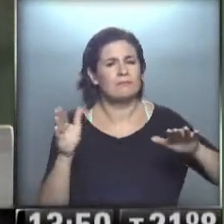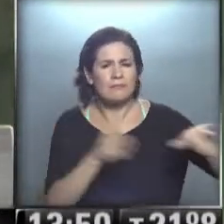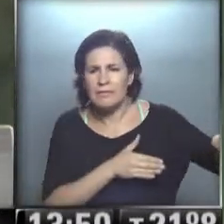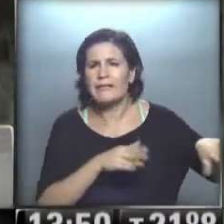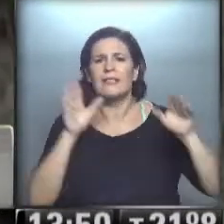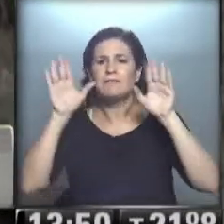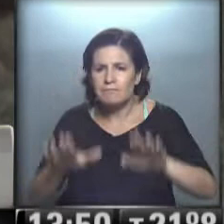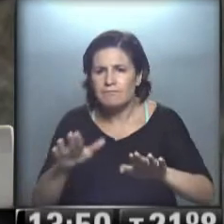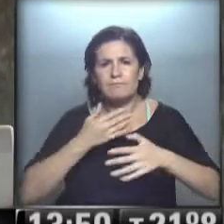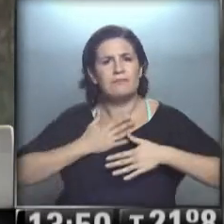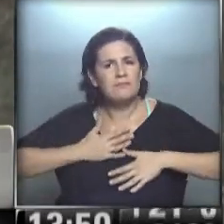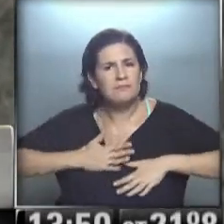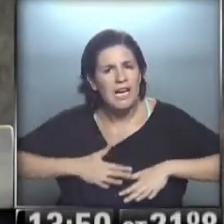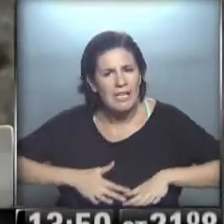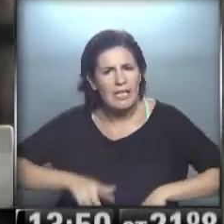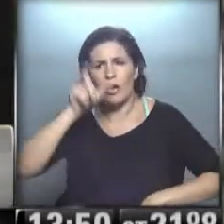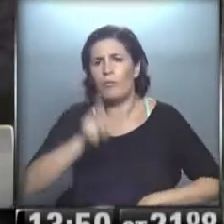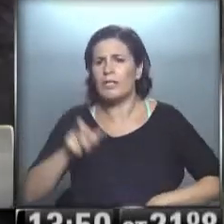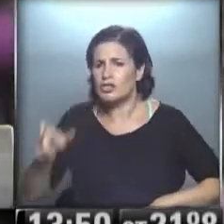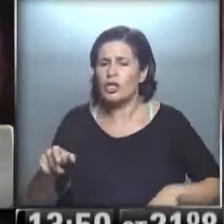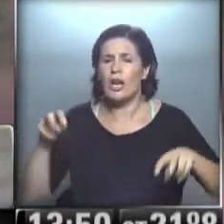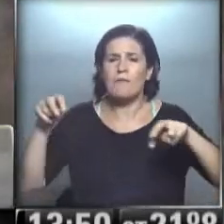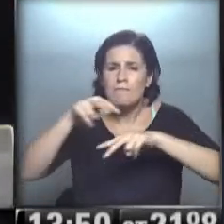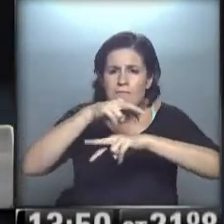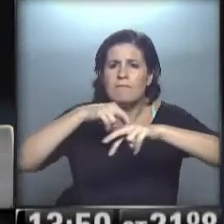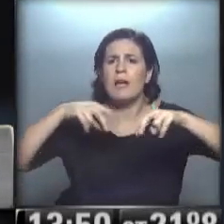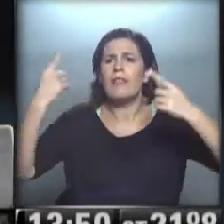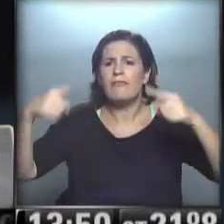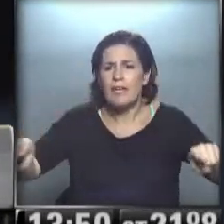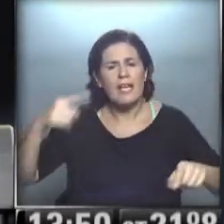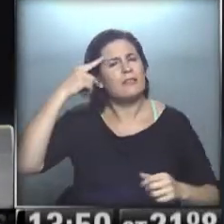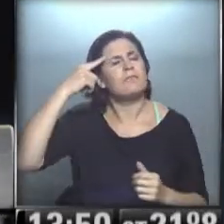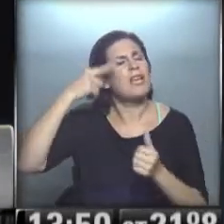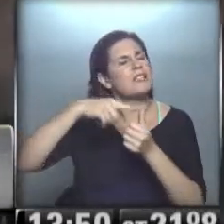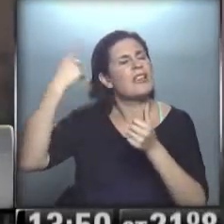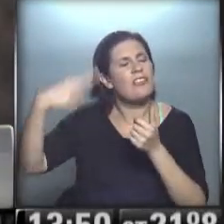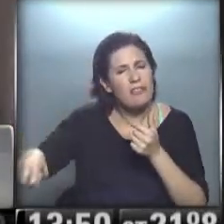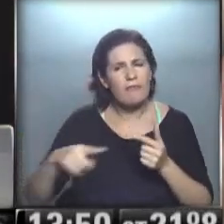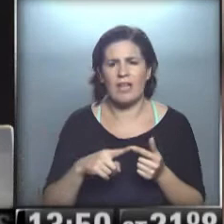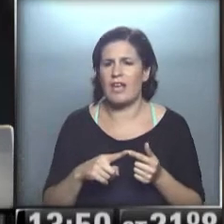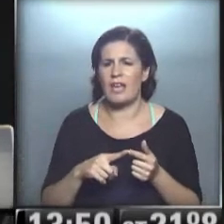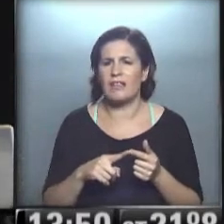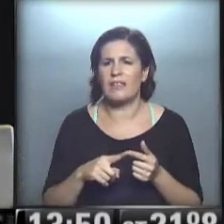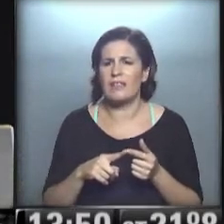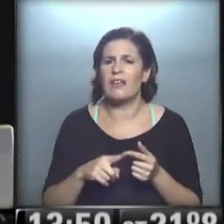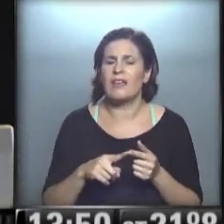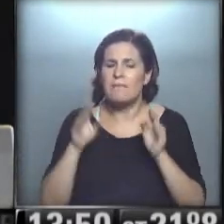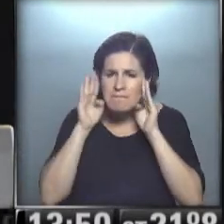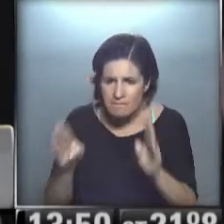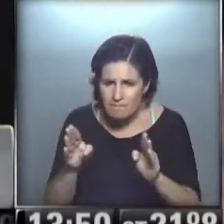entender que esos personajes se mueven distinto, piensan distinto y trabajar